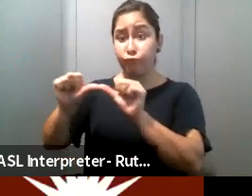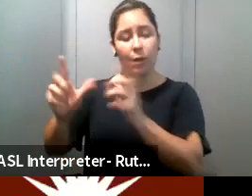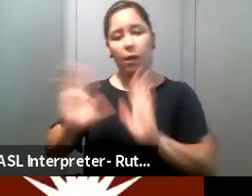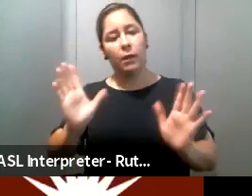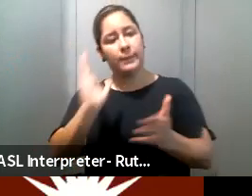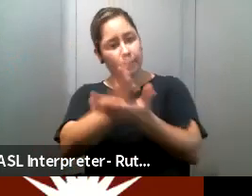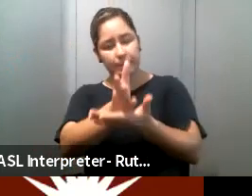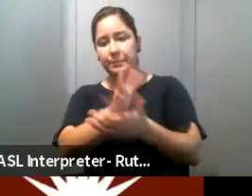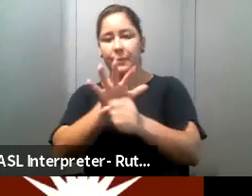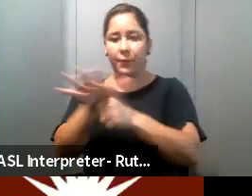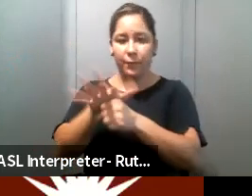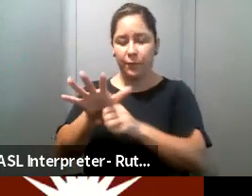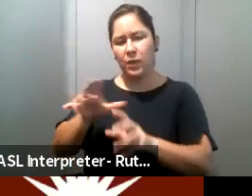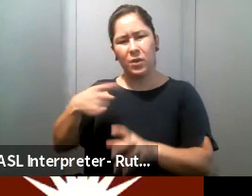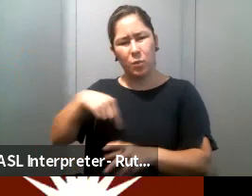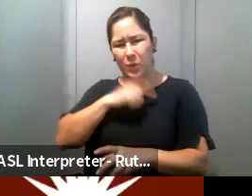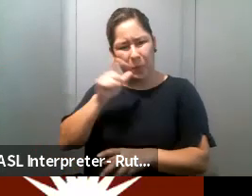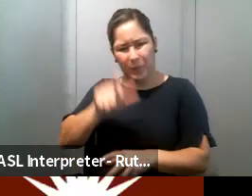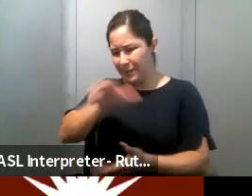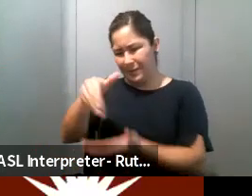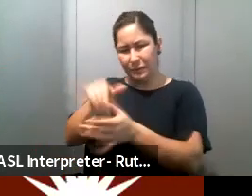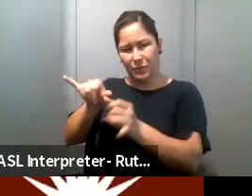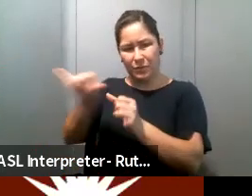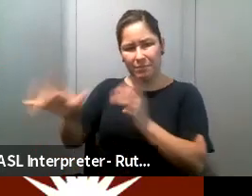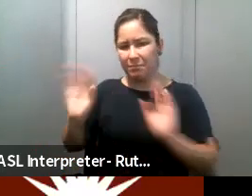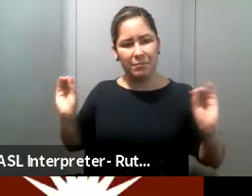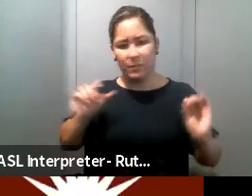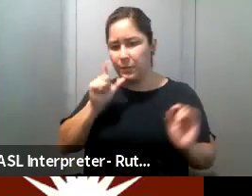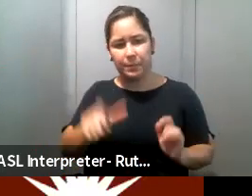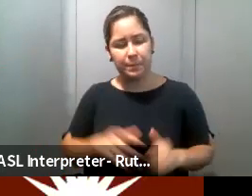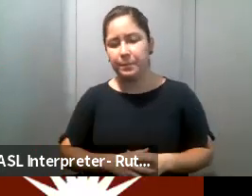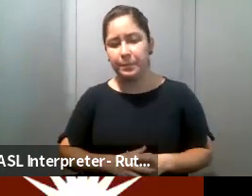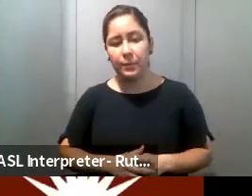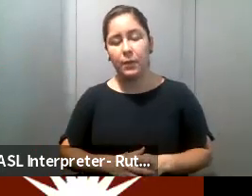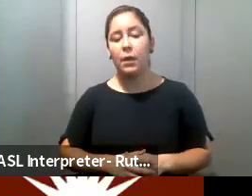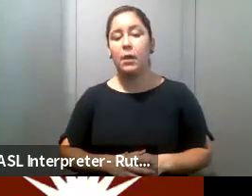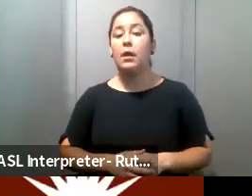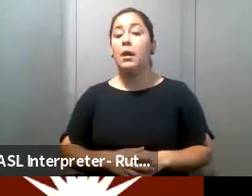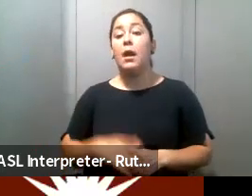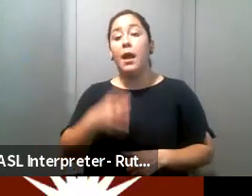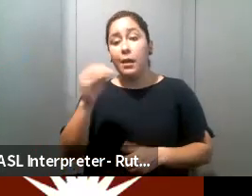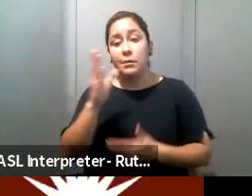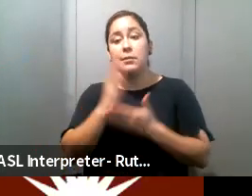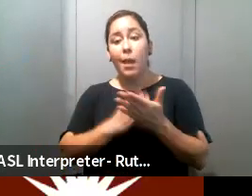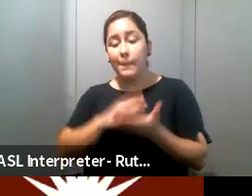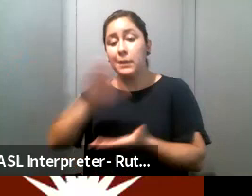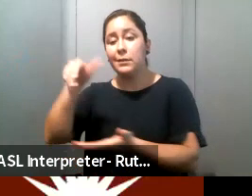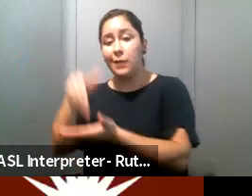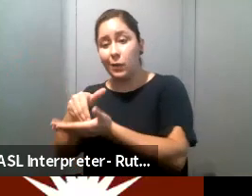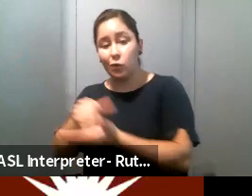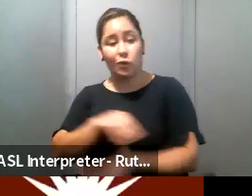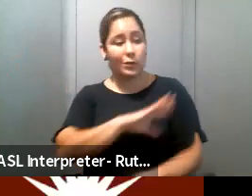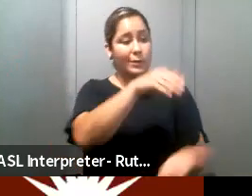no necesitamos esos centros de detenciones. Y pues prohibir el traslado de personas entre centros y centros, porque esto